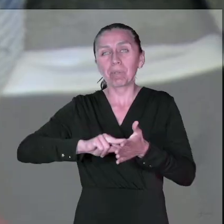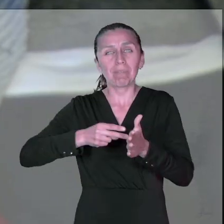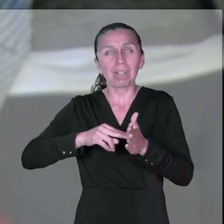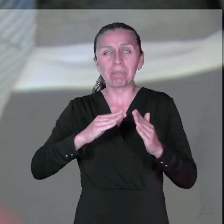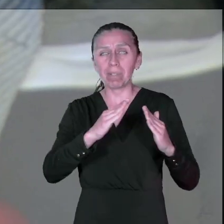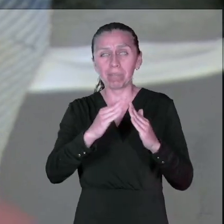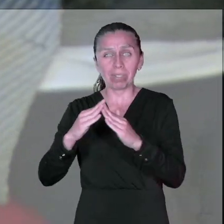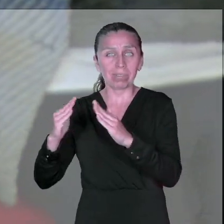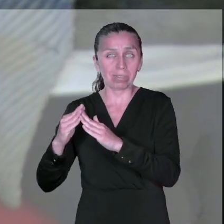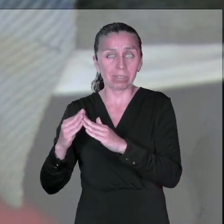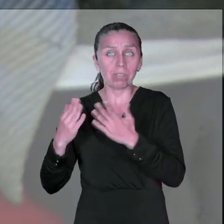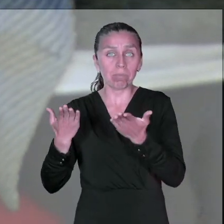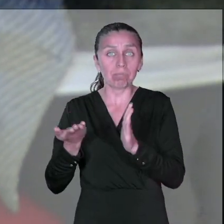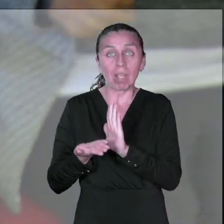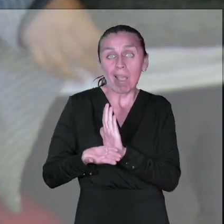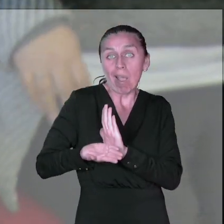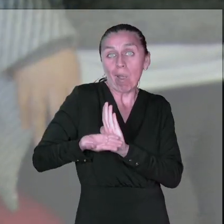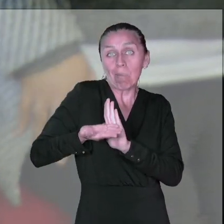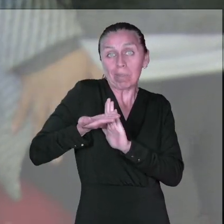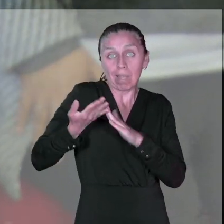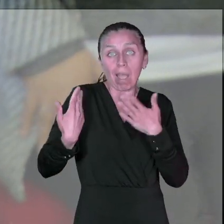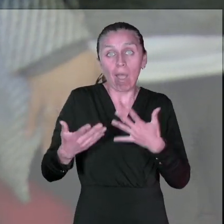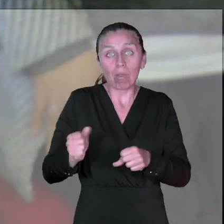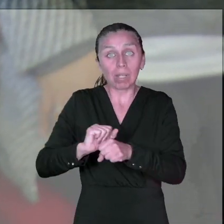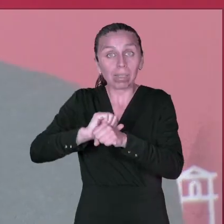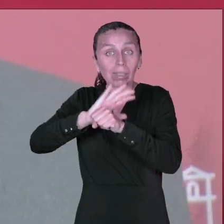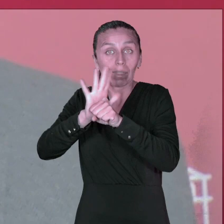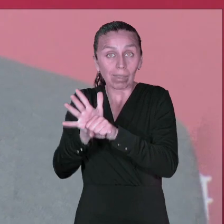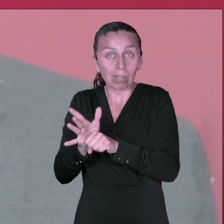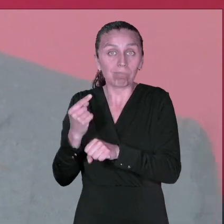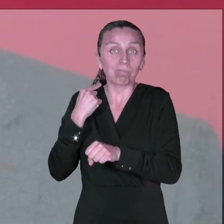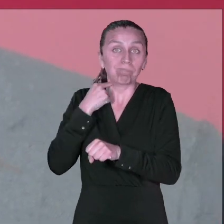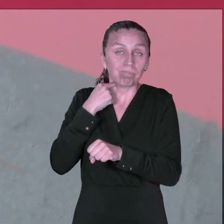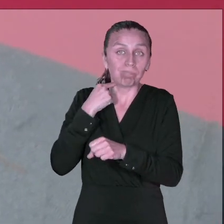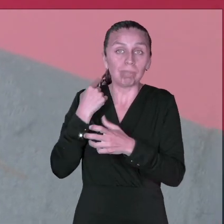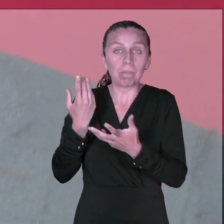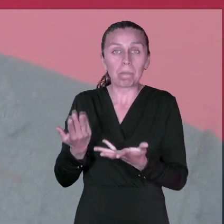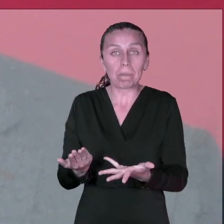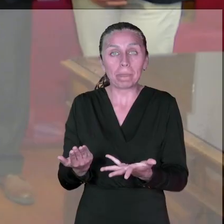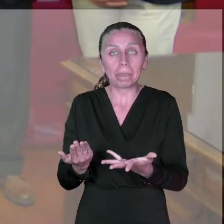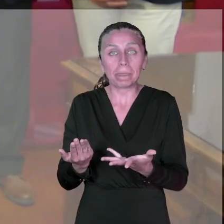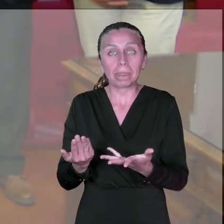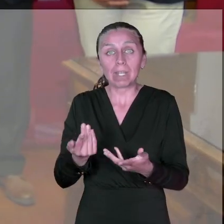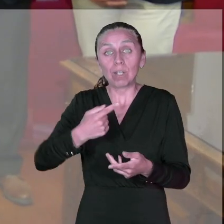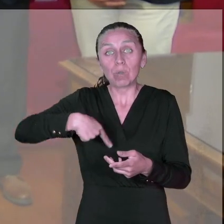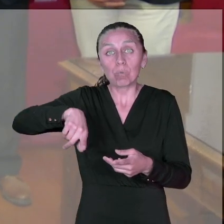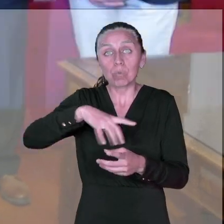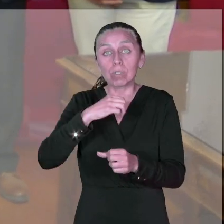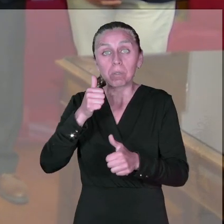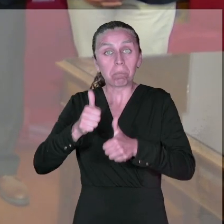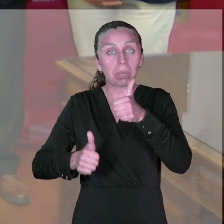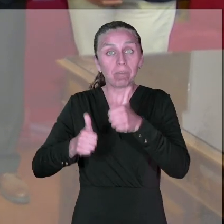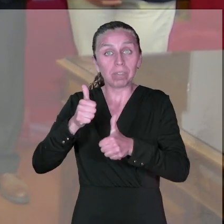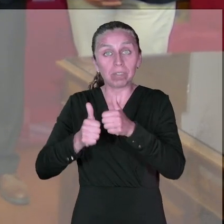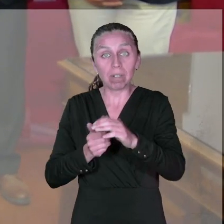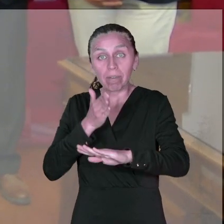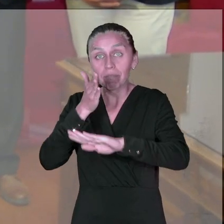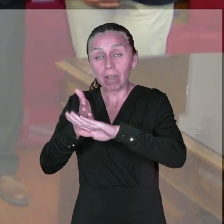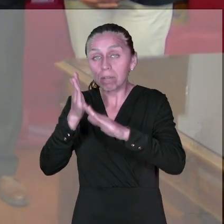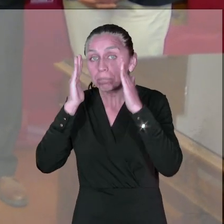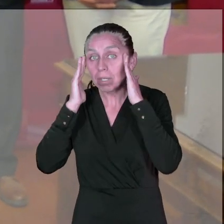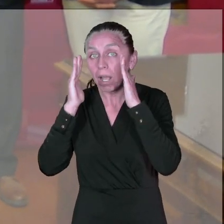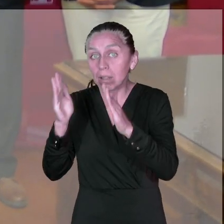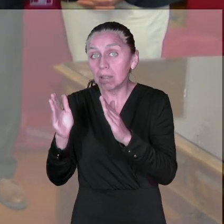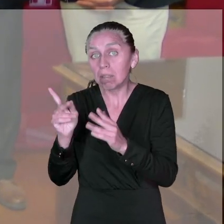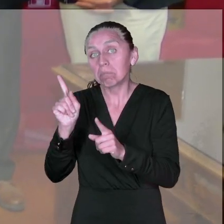producto también que se han incrementado producto de la pandemia y es nuestro personal profesional